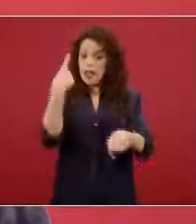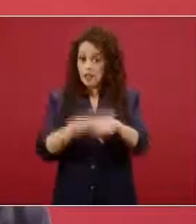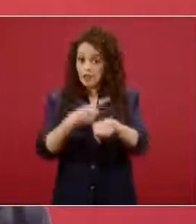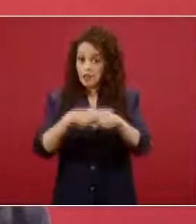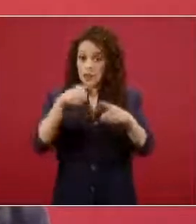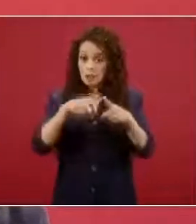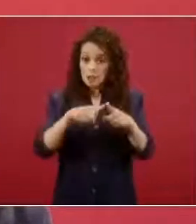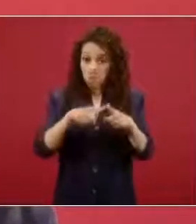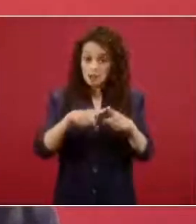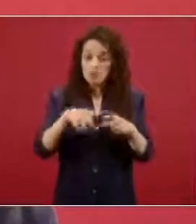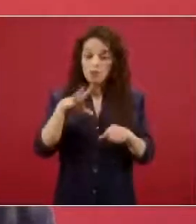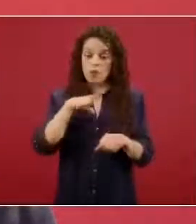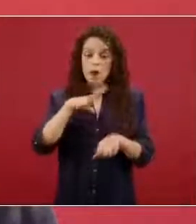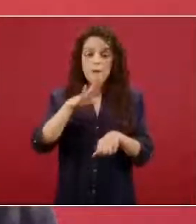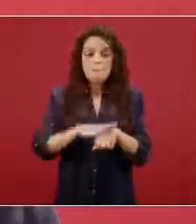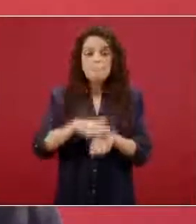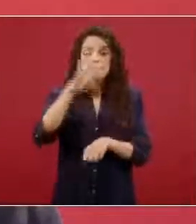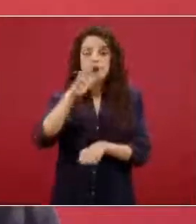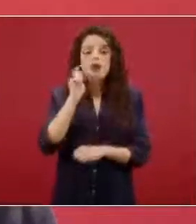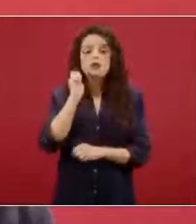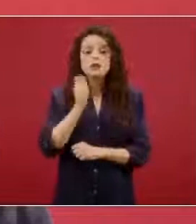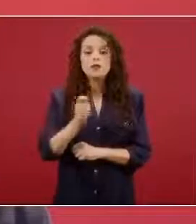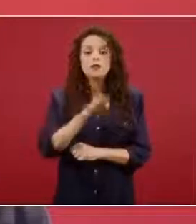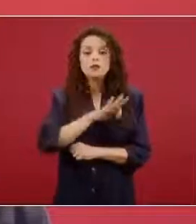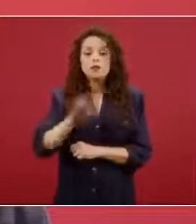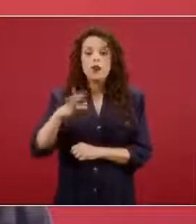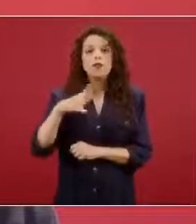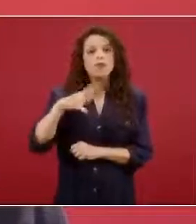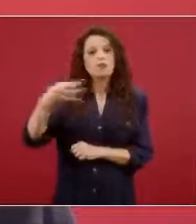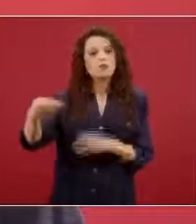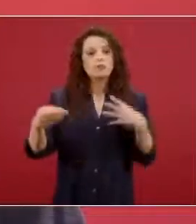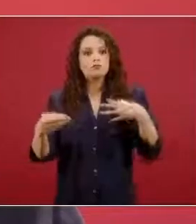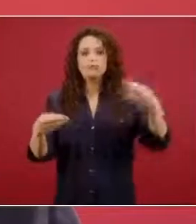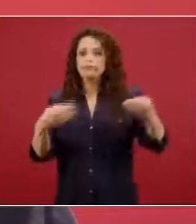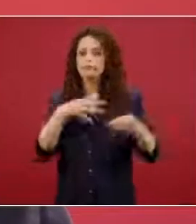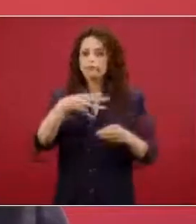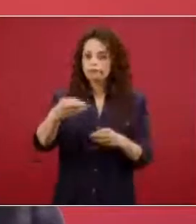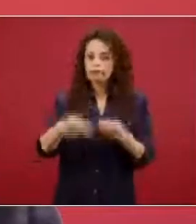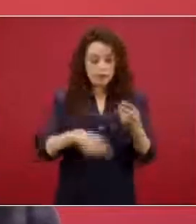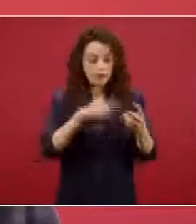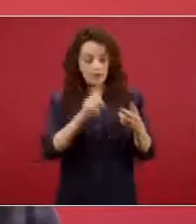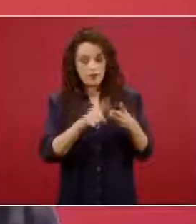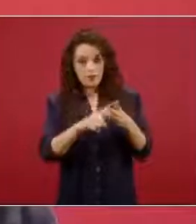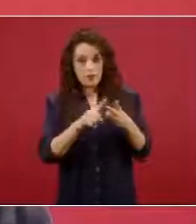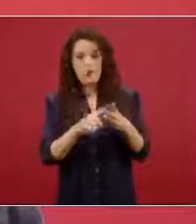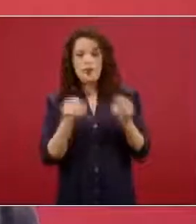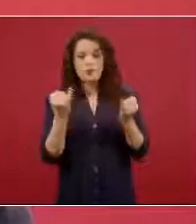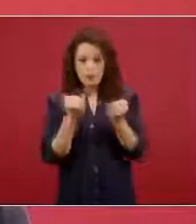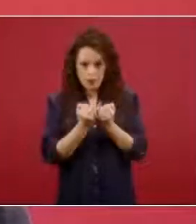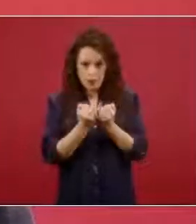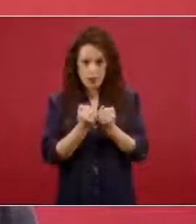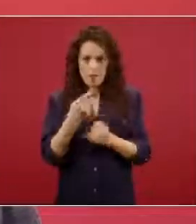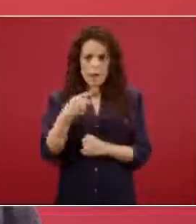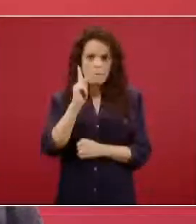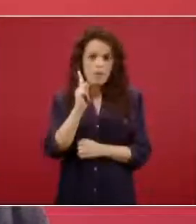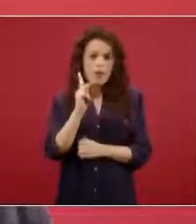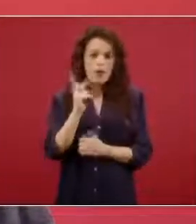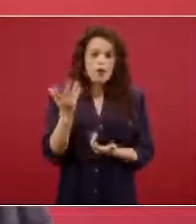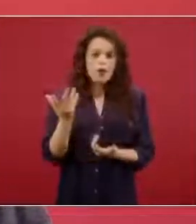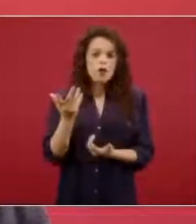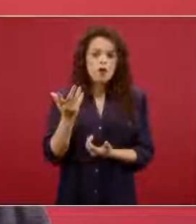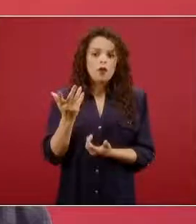tiene mayor capacidad de contagio. El segundo, aunque su capacidad de contagiar no es 0,